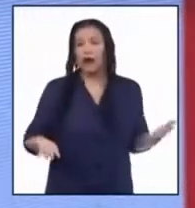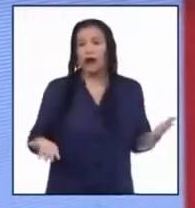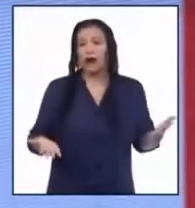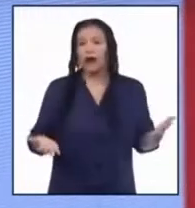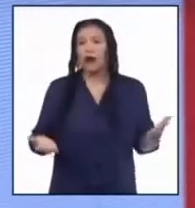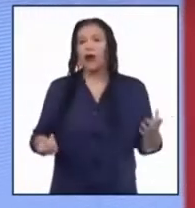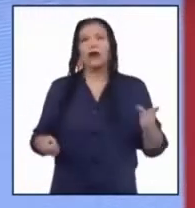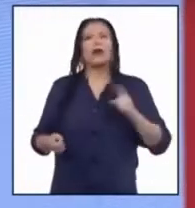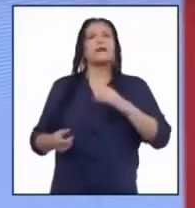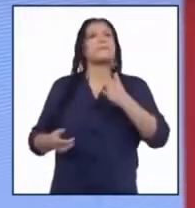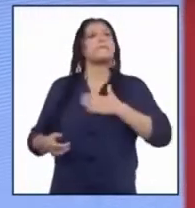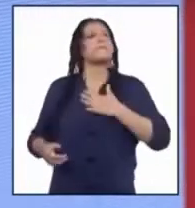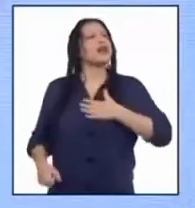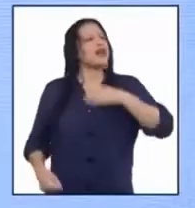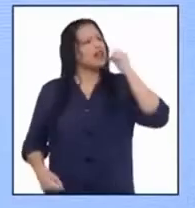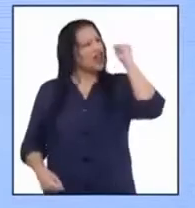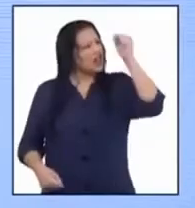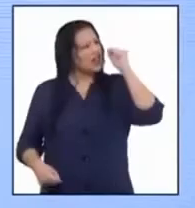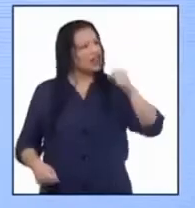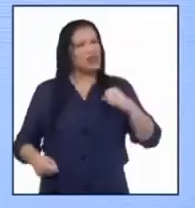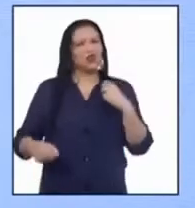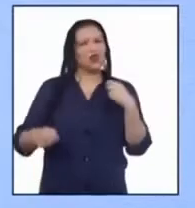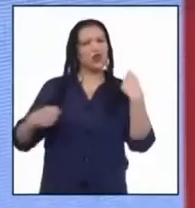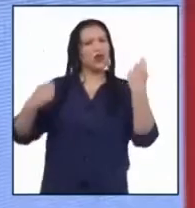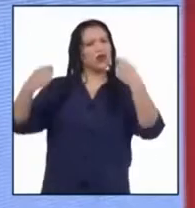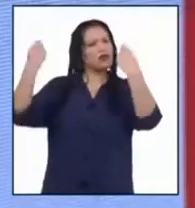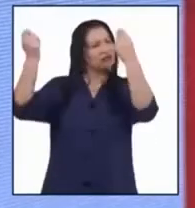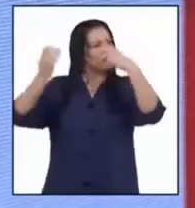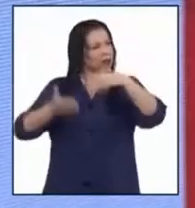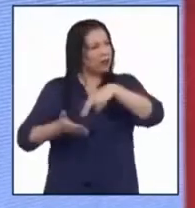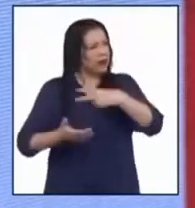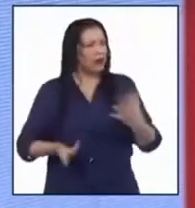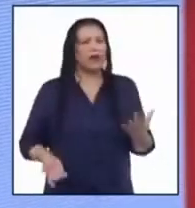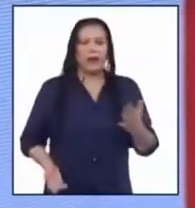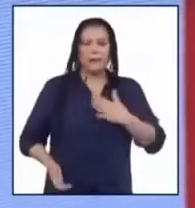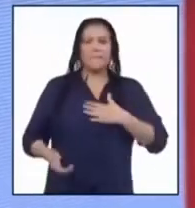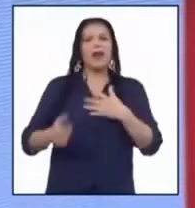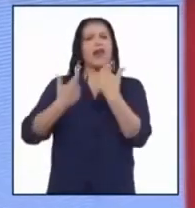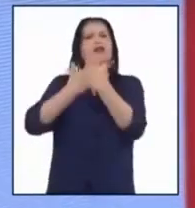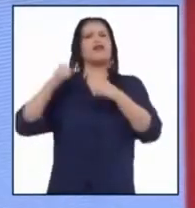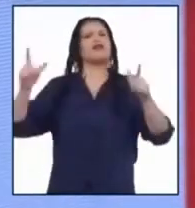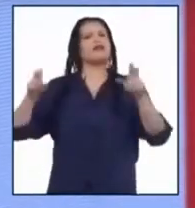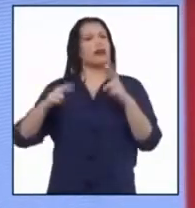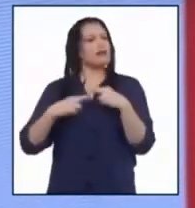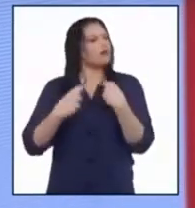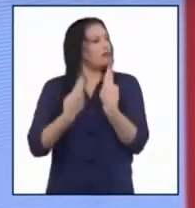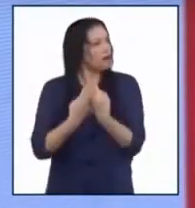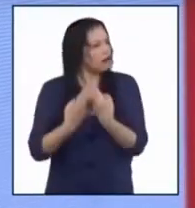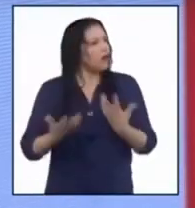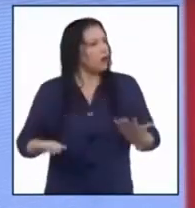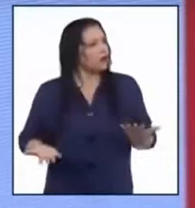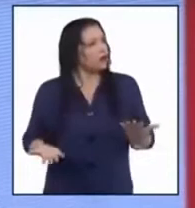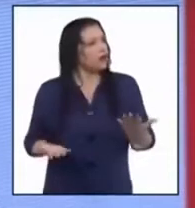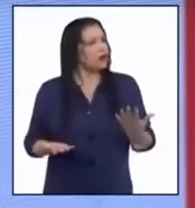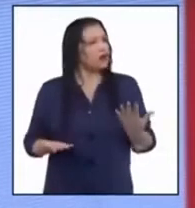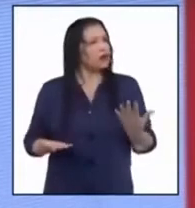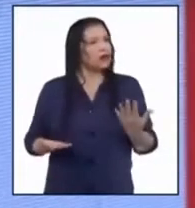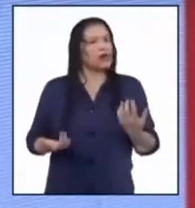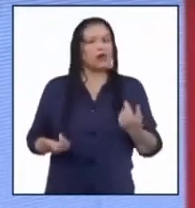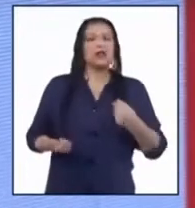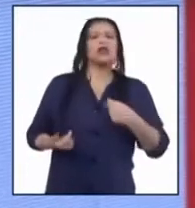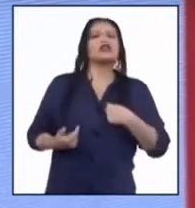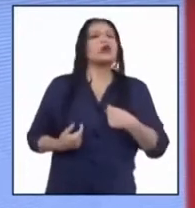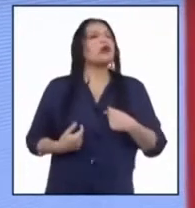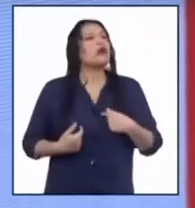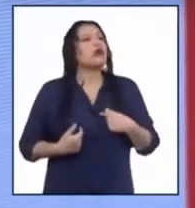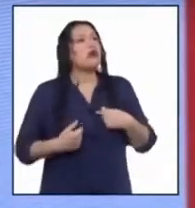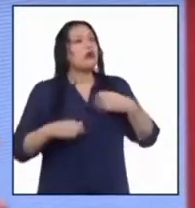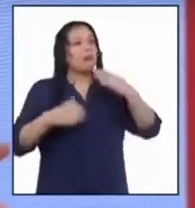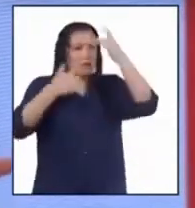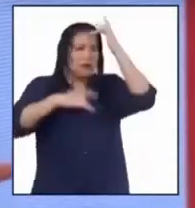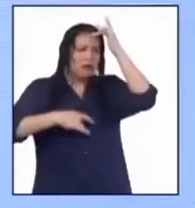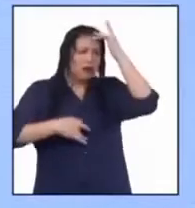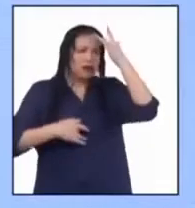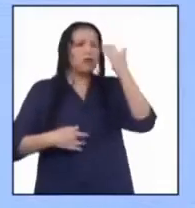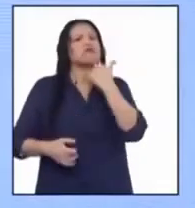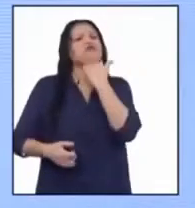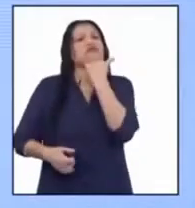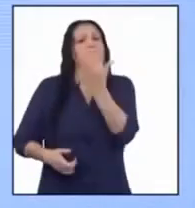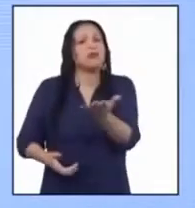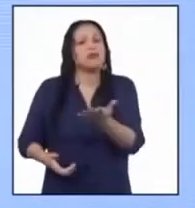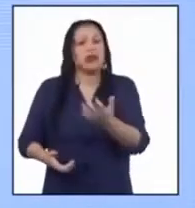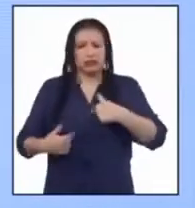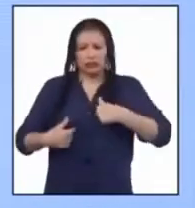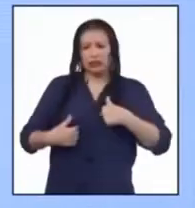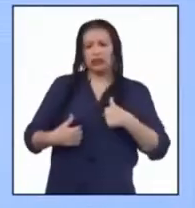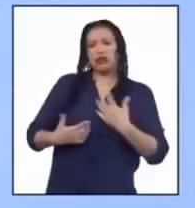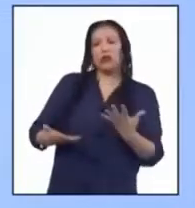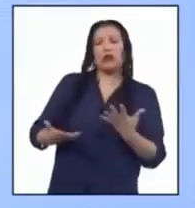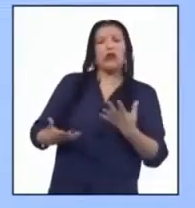que no hay derecho, que se está atentando contra la libertad de reunión, que yo me enfermo si quiero y que si quiero también